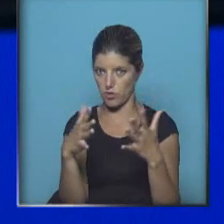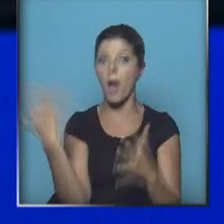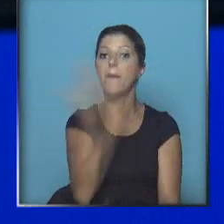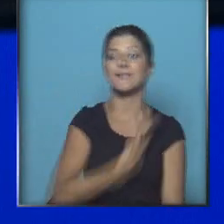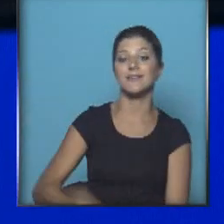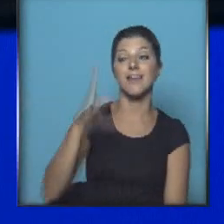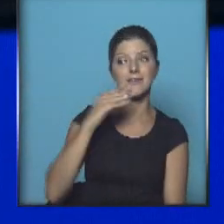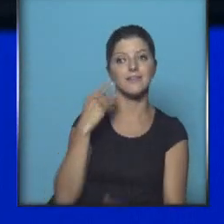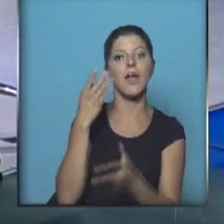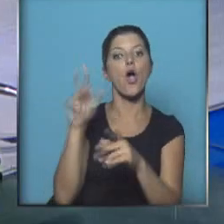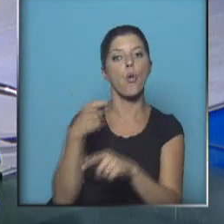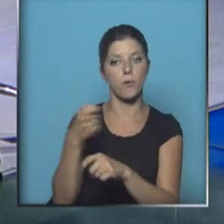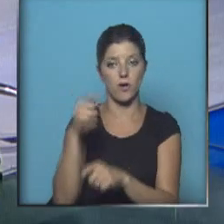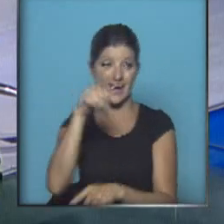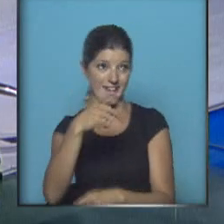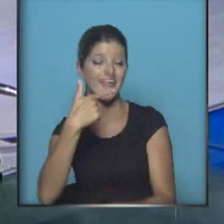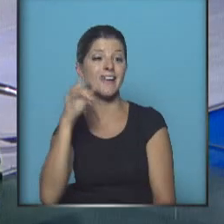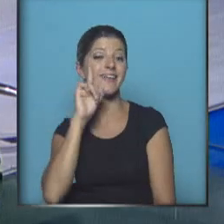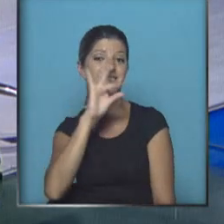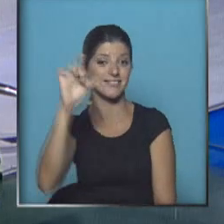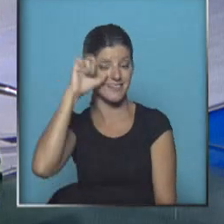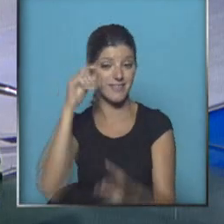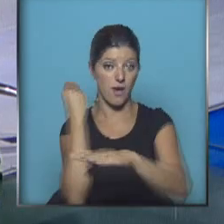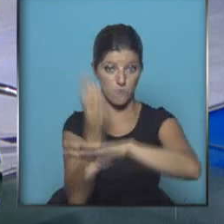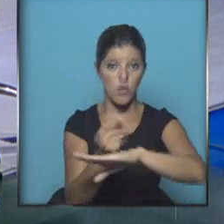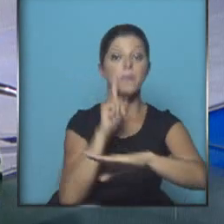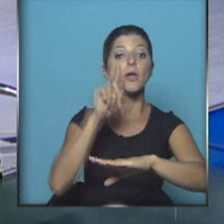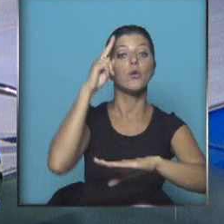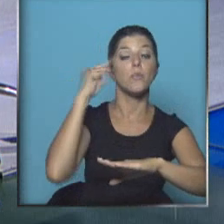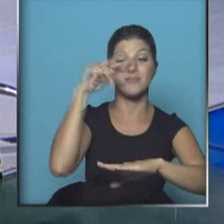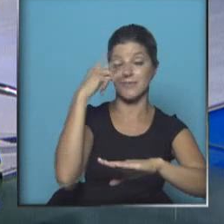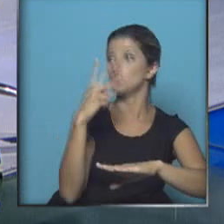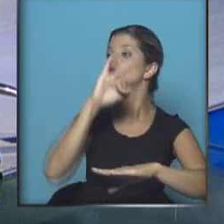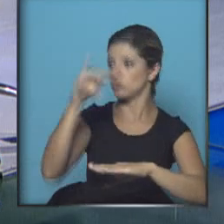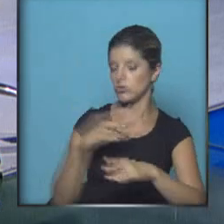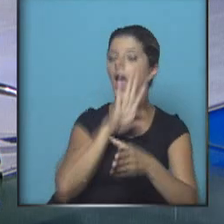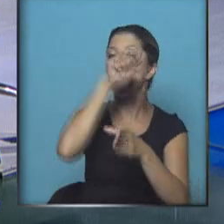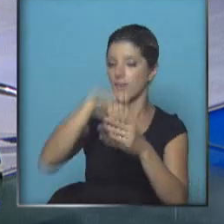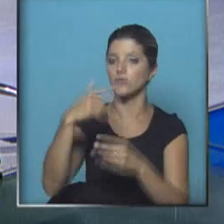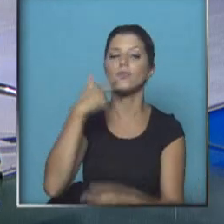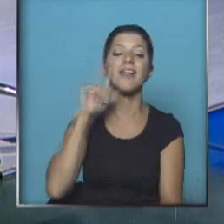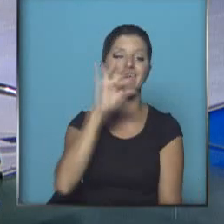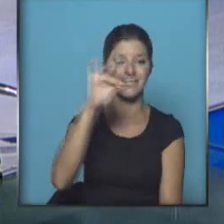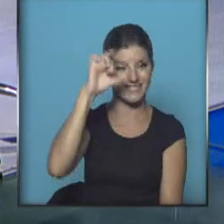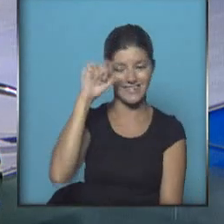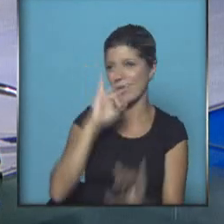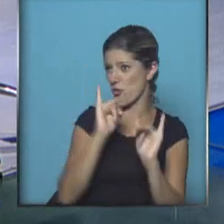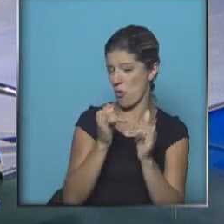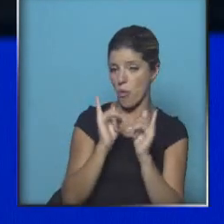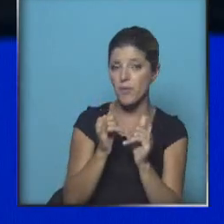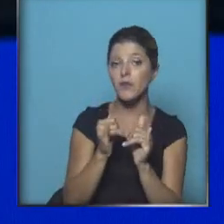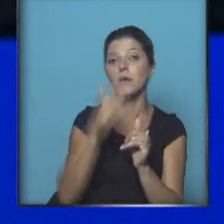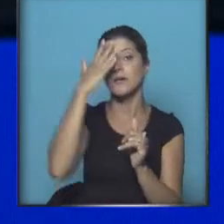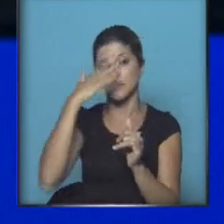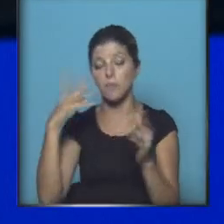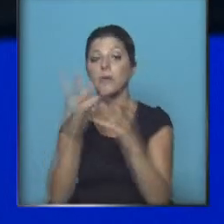presidenta Cristina Fernández. Él estuvo en la CIDE desde el año 72. Estuvo del año 72 en la Secretaría, entró muy jovencito y se retira